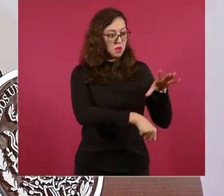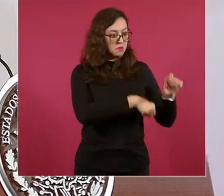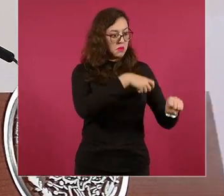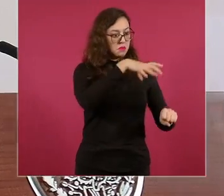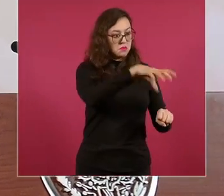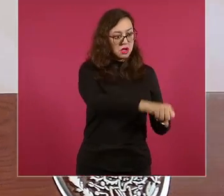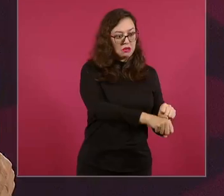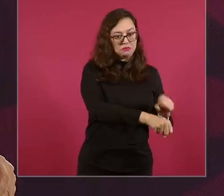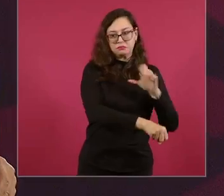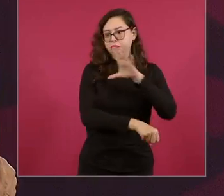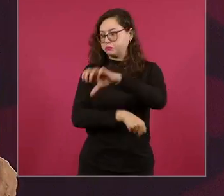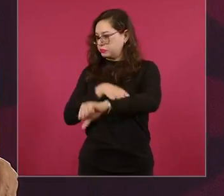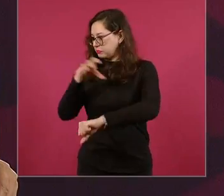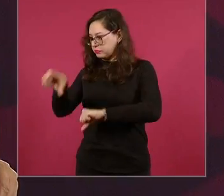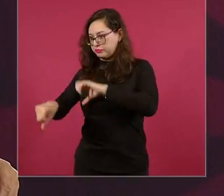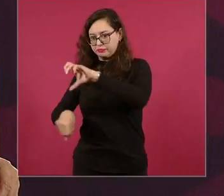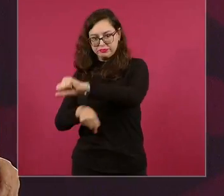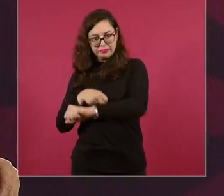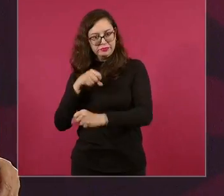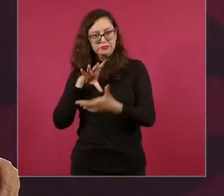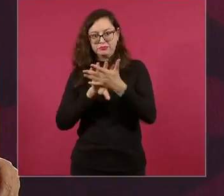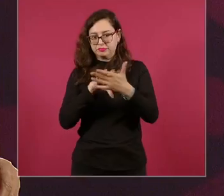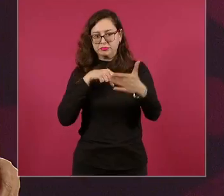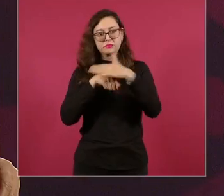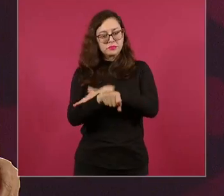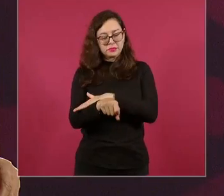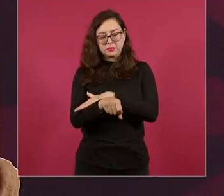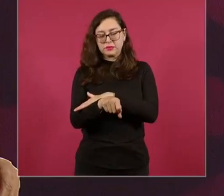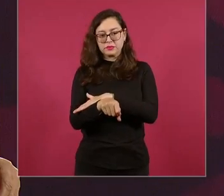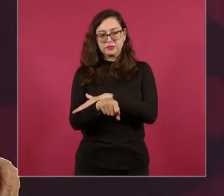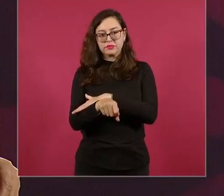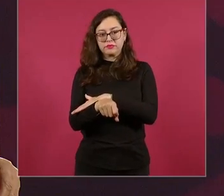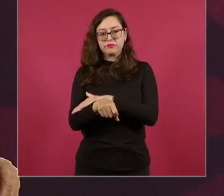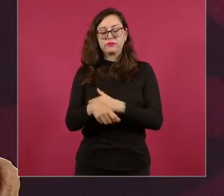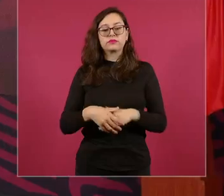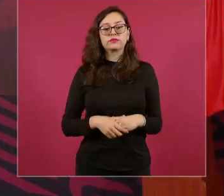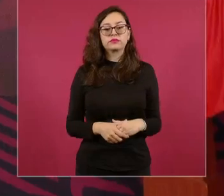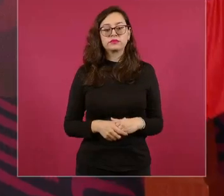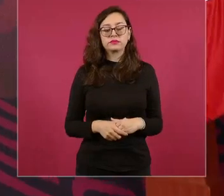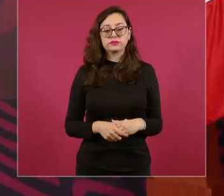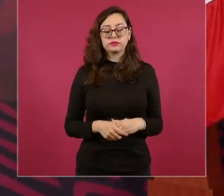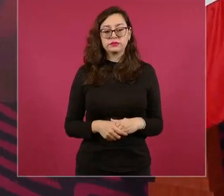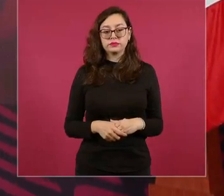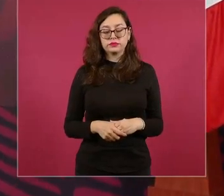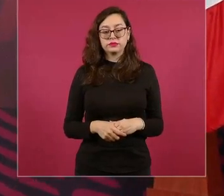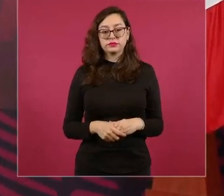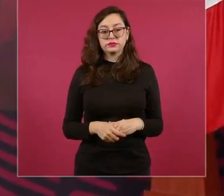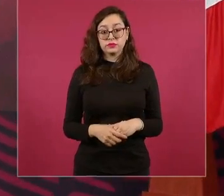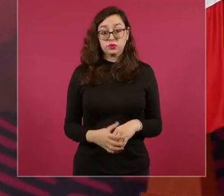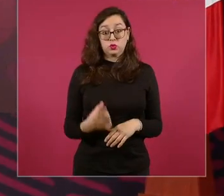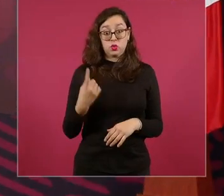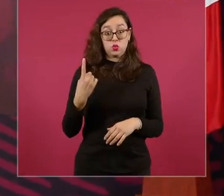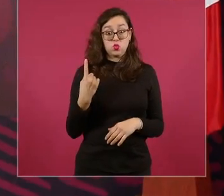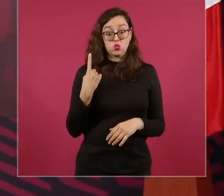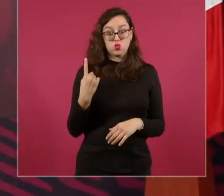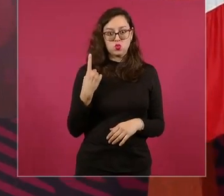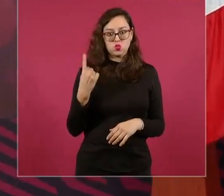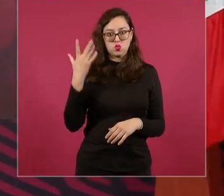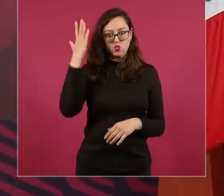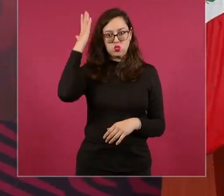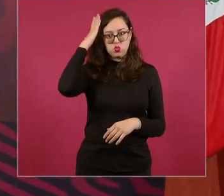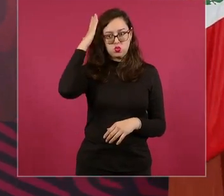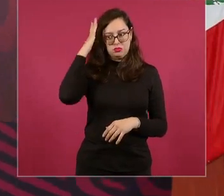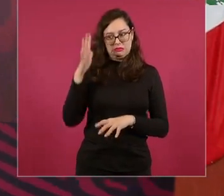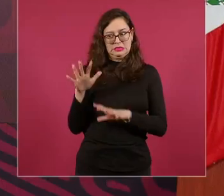personas de la delincuencia a uno en especial y mucho